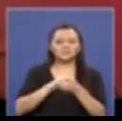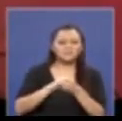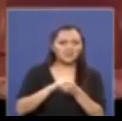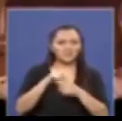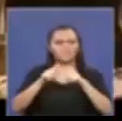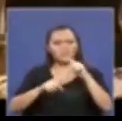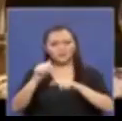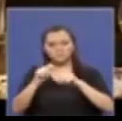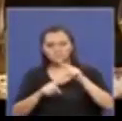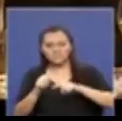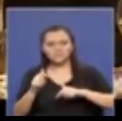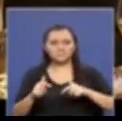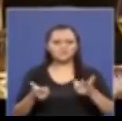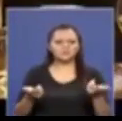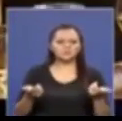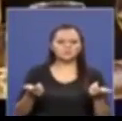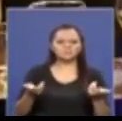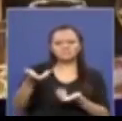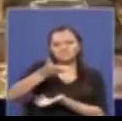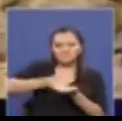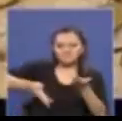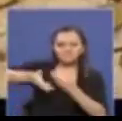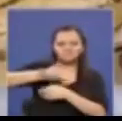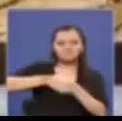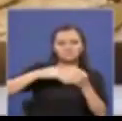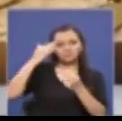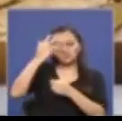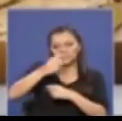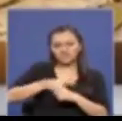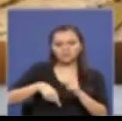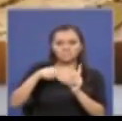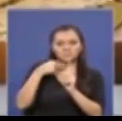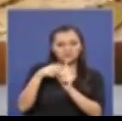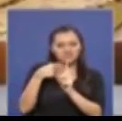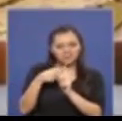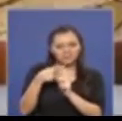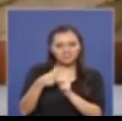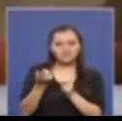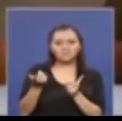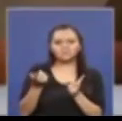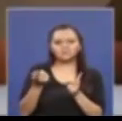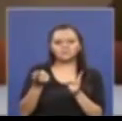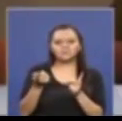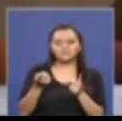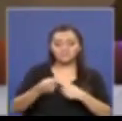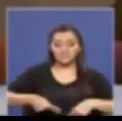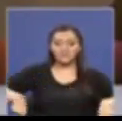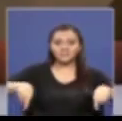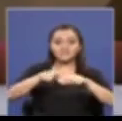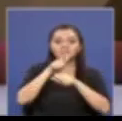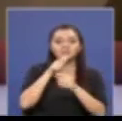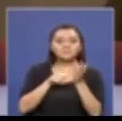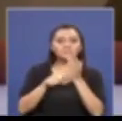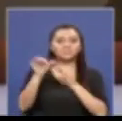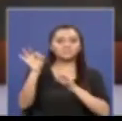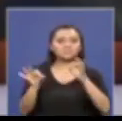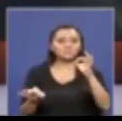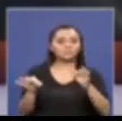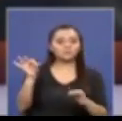amigos, ¿no? Fue una informalidad y un ambiente increíble. Ahí estaba en la mesa mía la ministra de